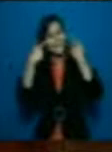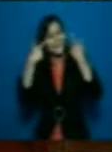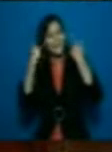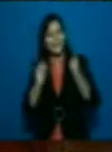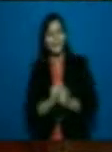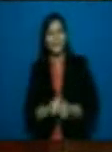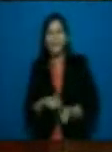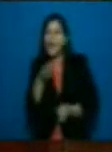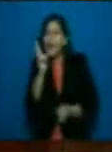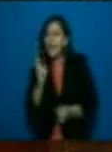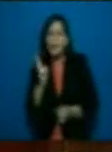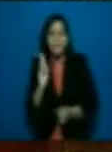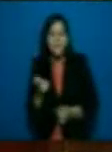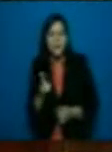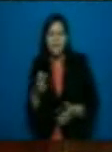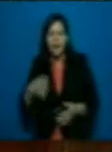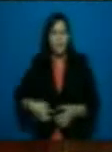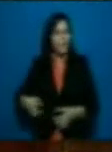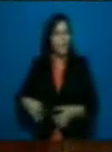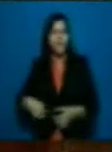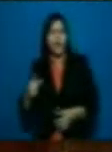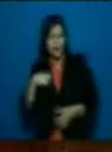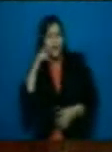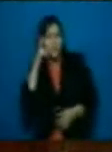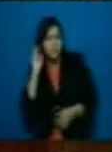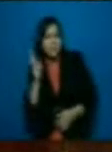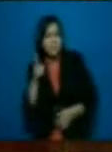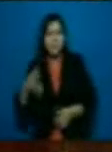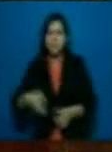hasta las mismas bromas he escuchado